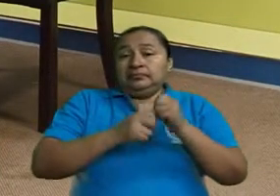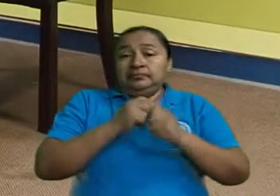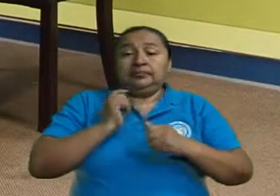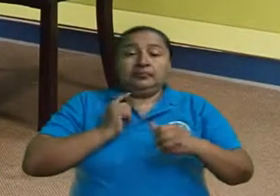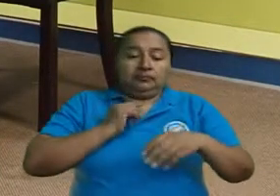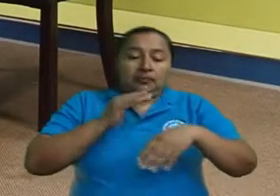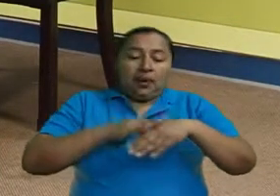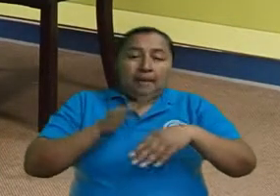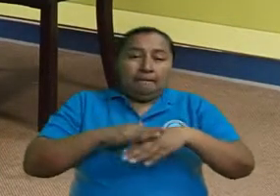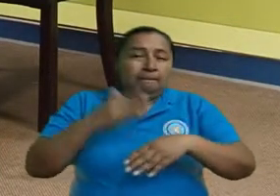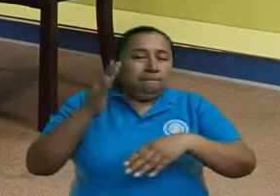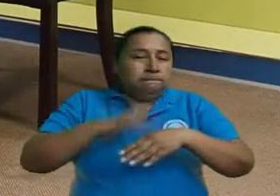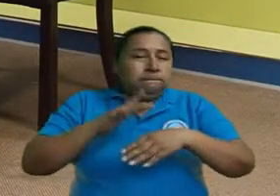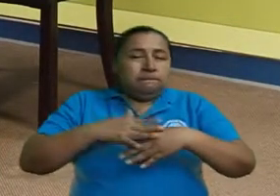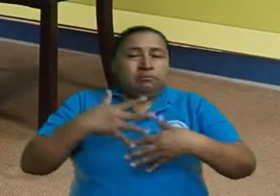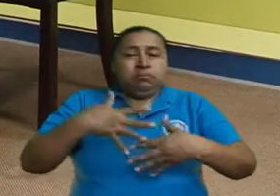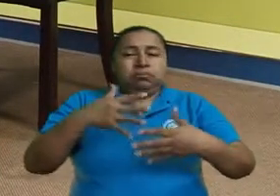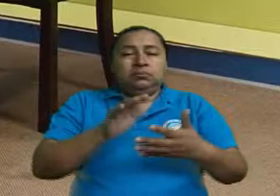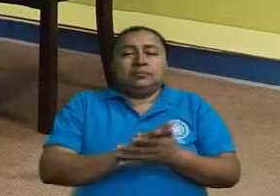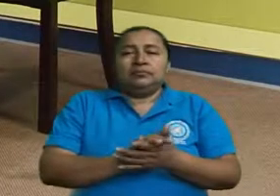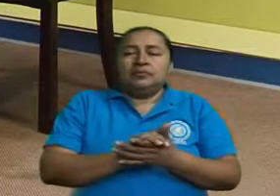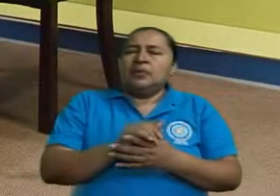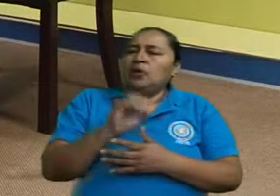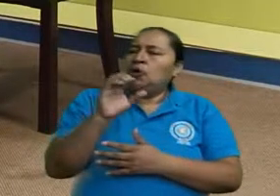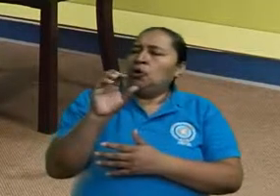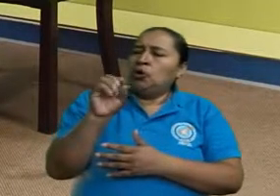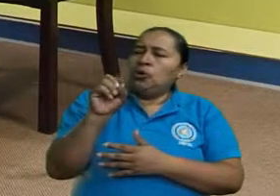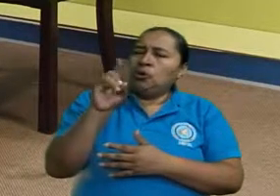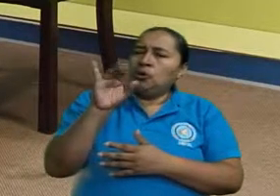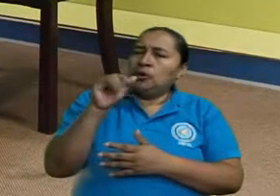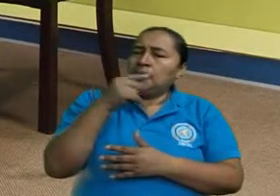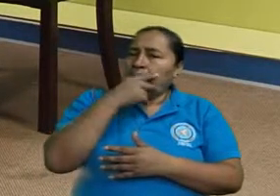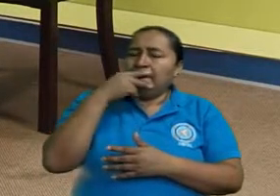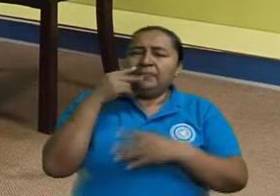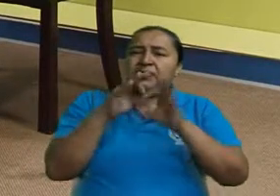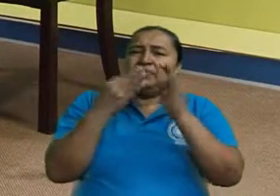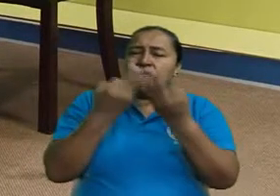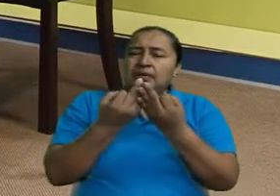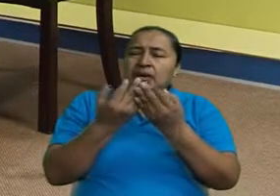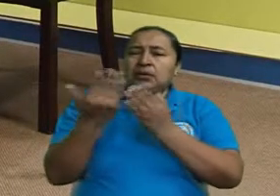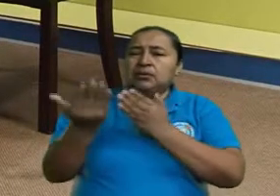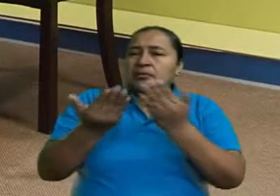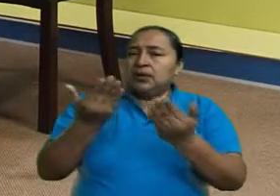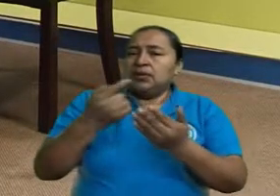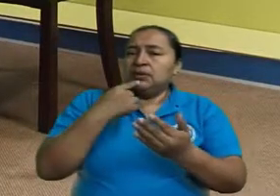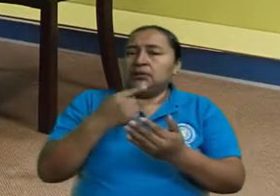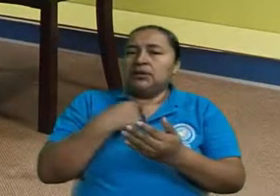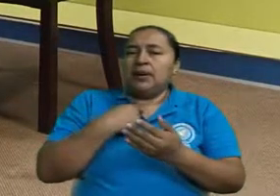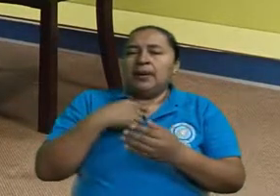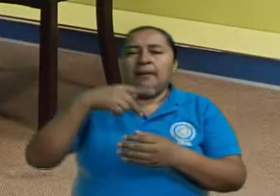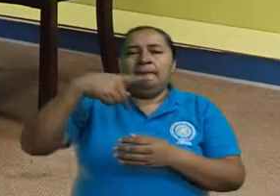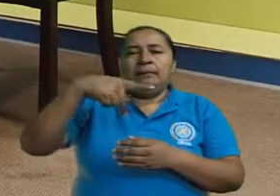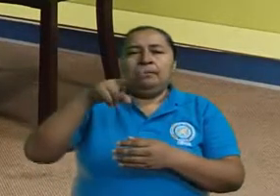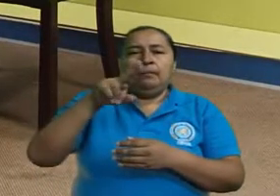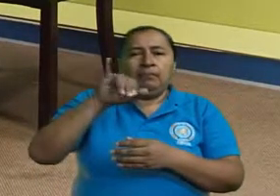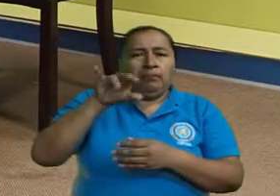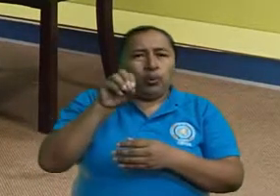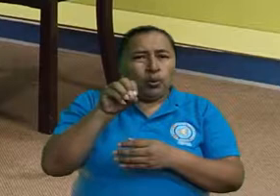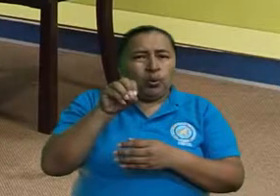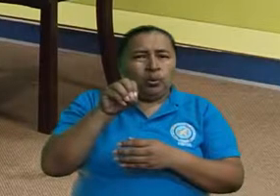problema. ¿Los cólicos lo comparan los padres de familia, doctora, con, por ejemplo, los pujos? Algo así tiene que ver,